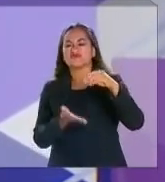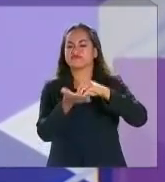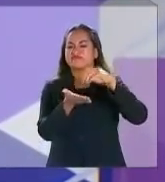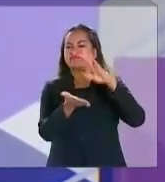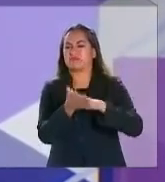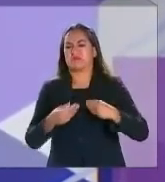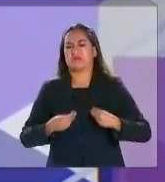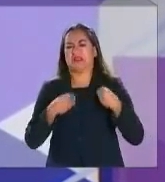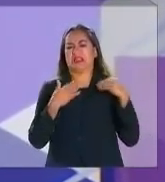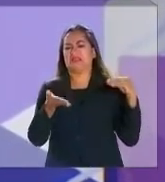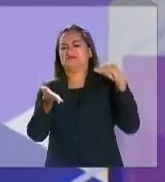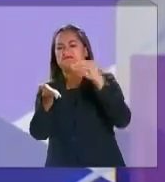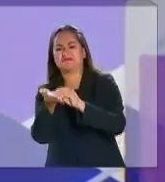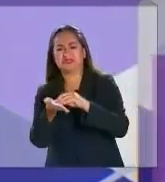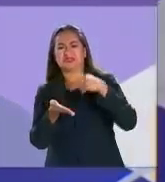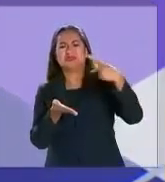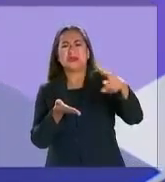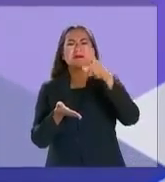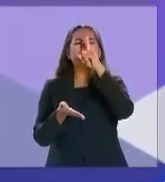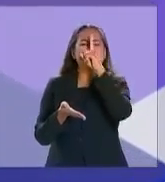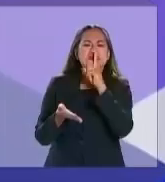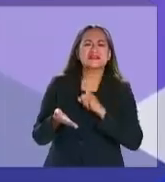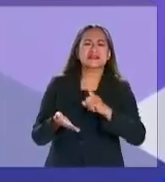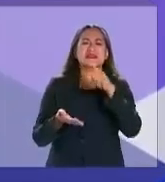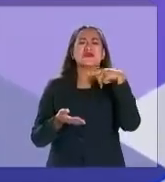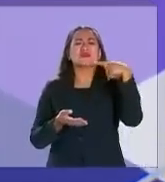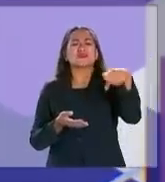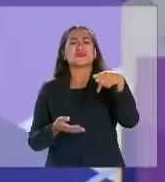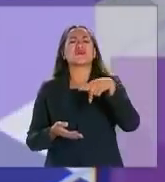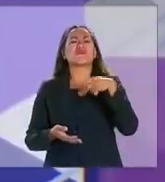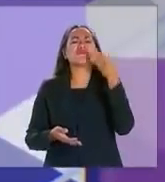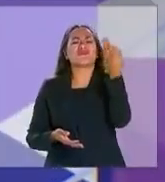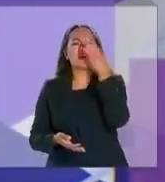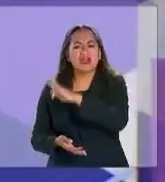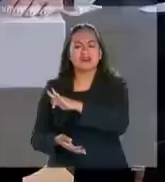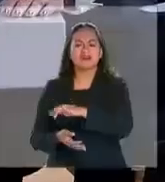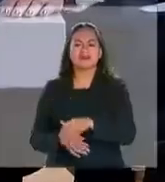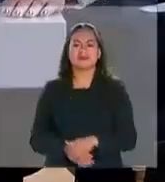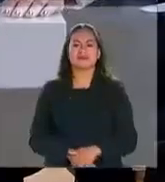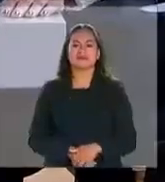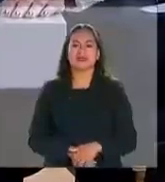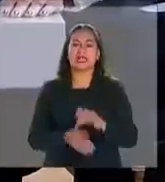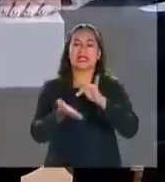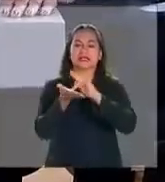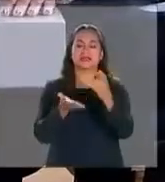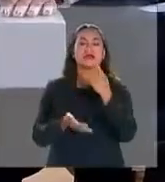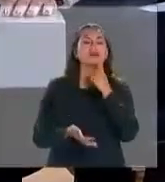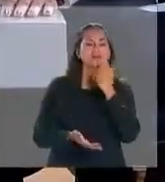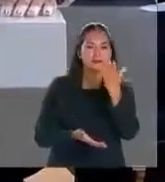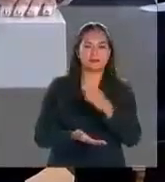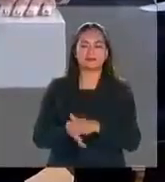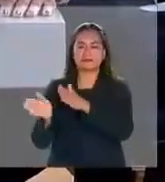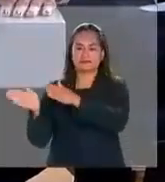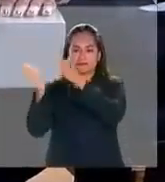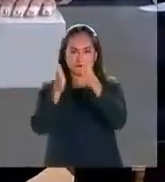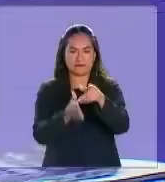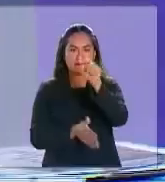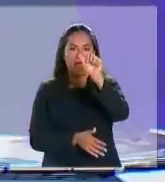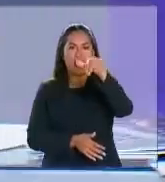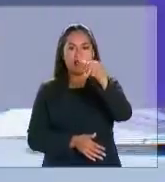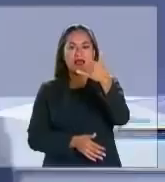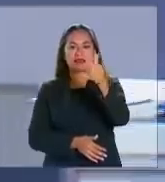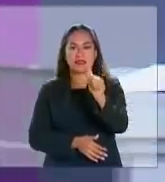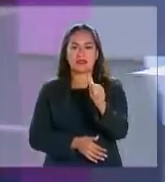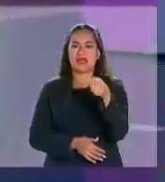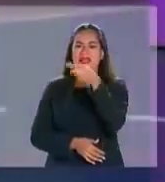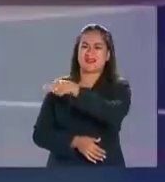este libro mentiroso hogar santo muy bien gracias candidato a lópez obrador candidato anaya aquí el farsante es